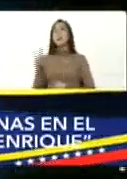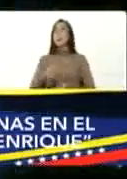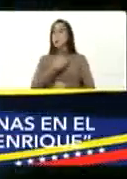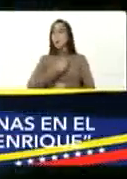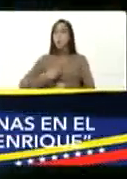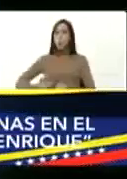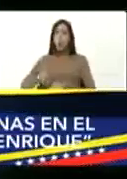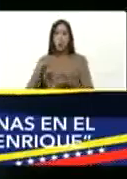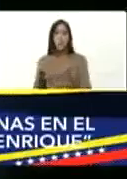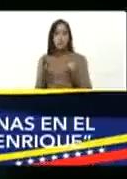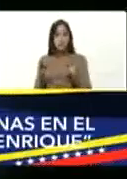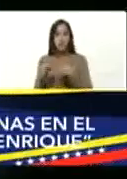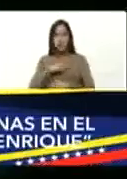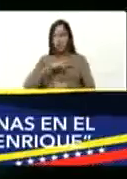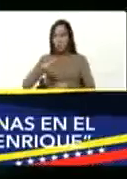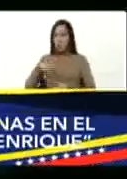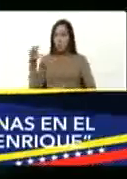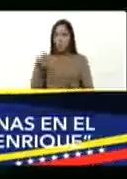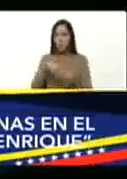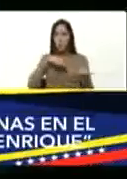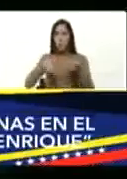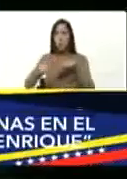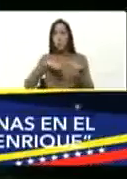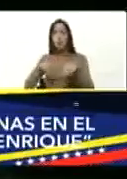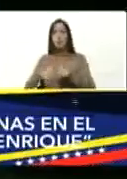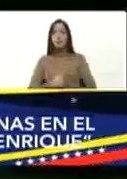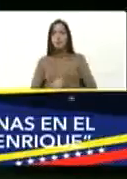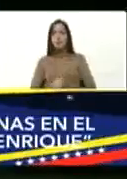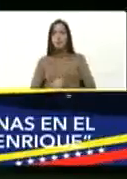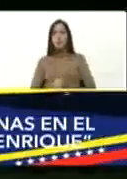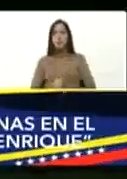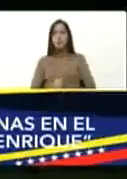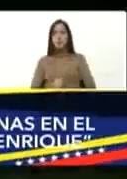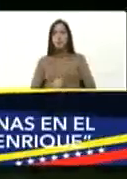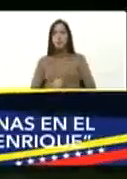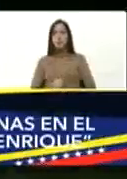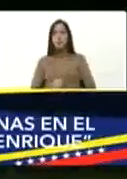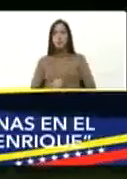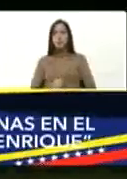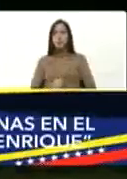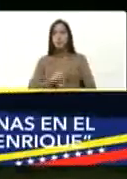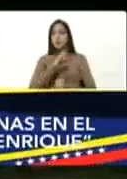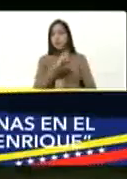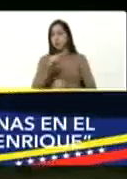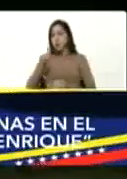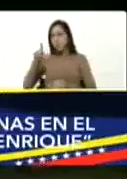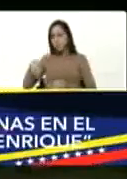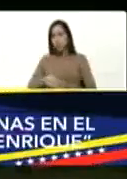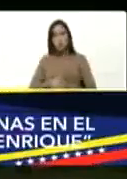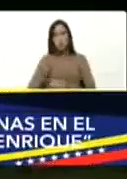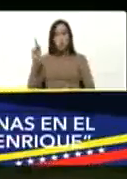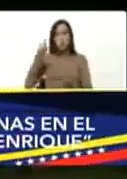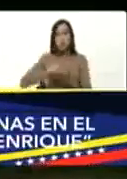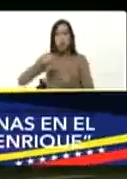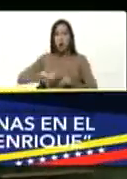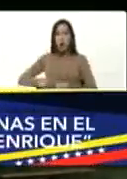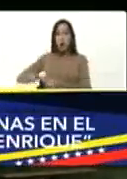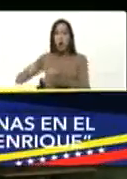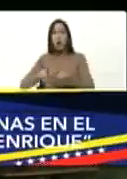presidente y en especial a nuestro estado bolivariano invicto de Cojedes y a nuestros CTU que hoy están acá en este territorio.